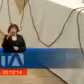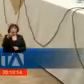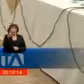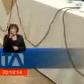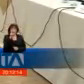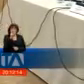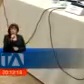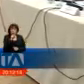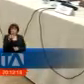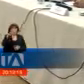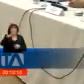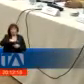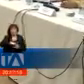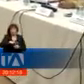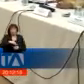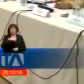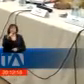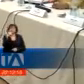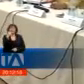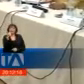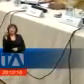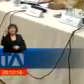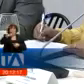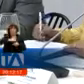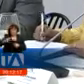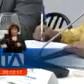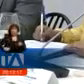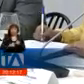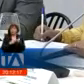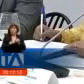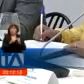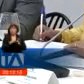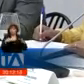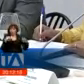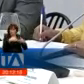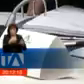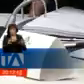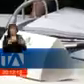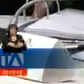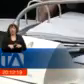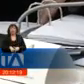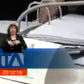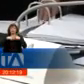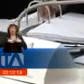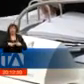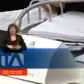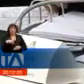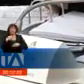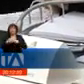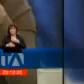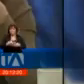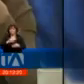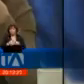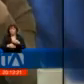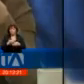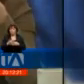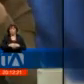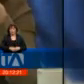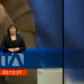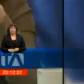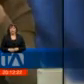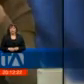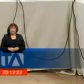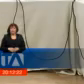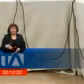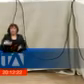favor. Con 10 votos, la Comisión de Fiscalización admitió a trámite la solicitud de juicio político en contra de la ex